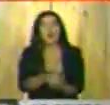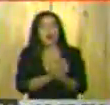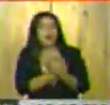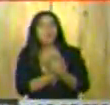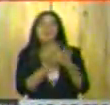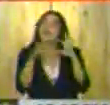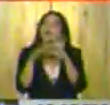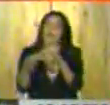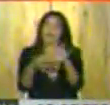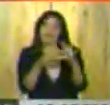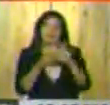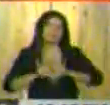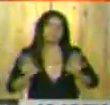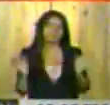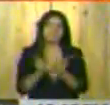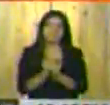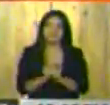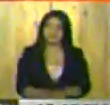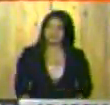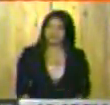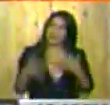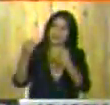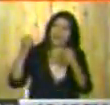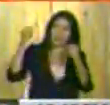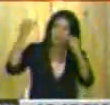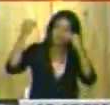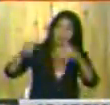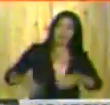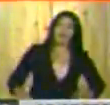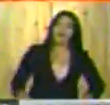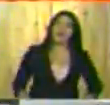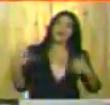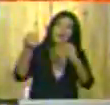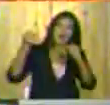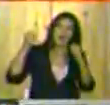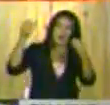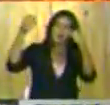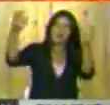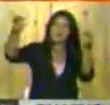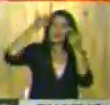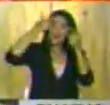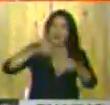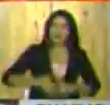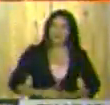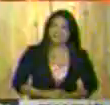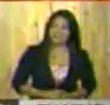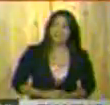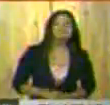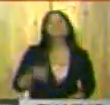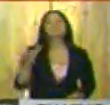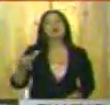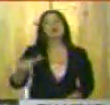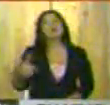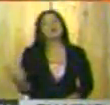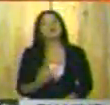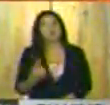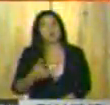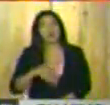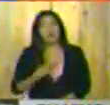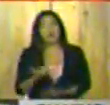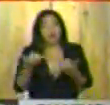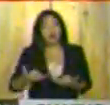amor y con la unidad. ¡Que viva Aída! ¡Que viva Chávez! ¡Que viva! Esto solo